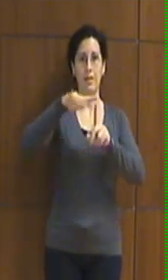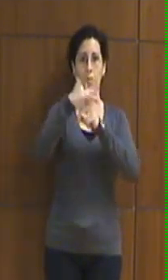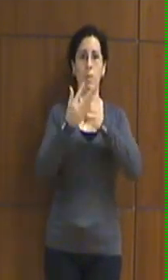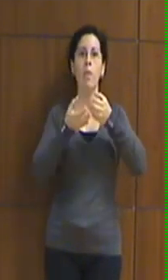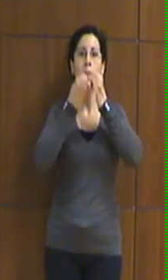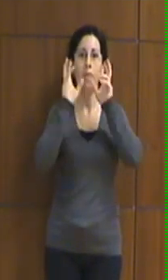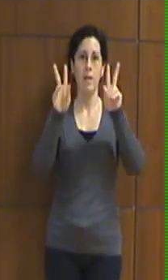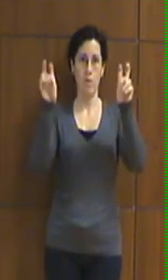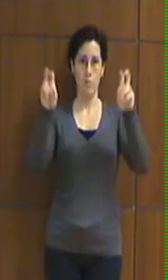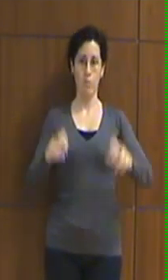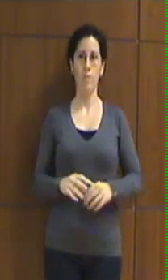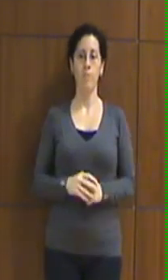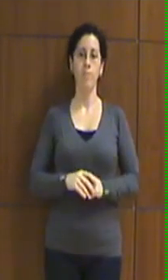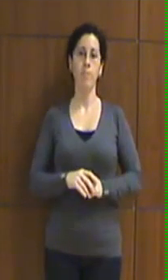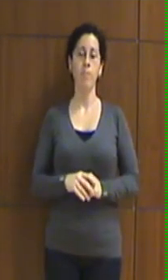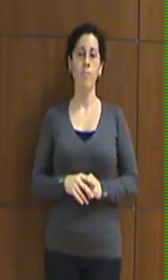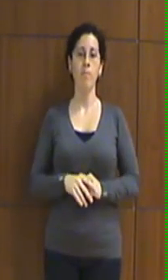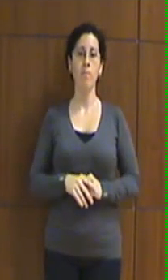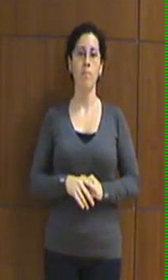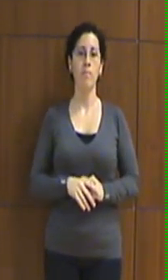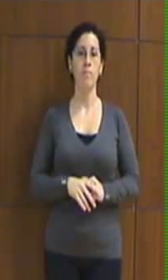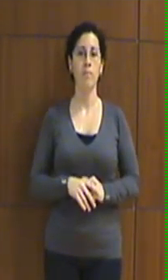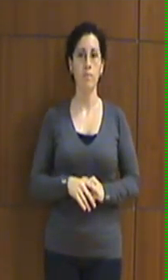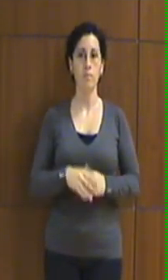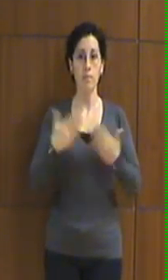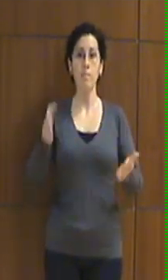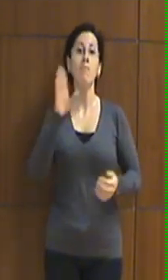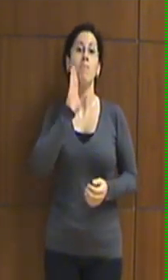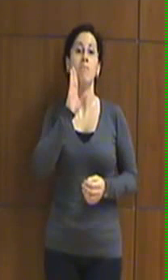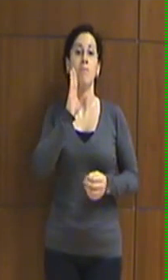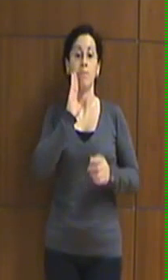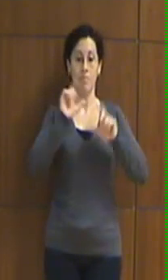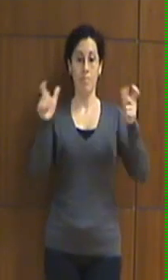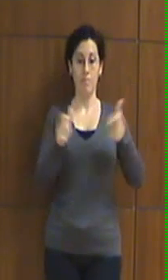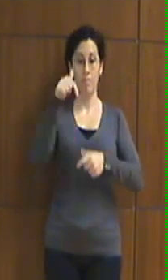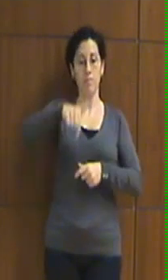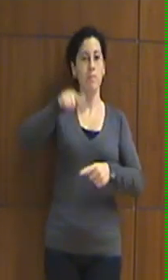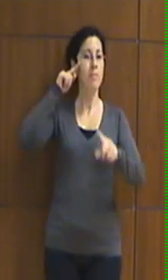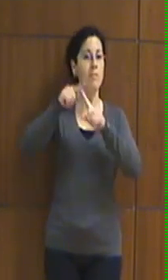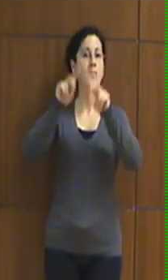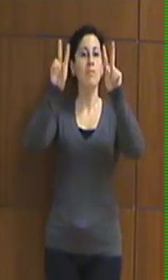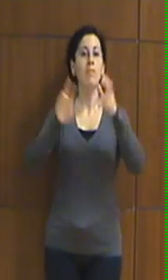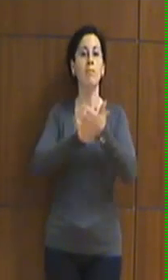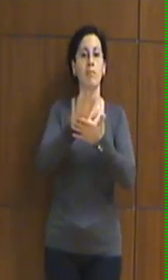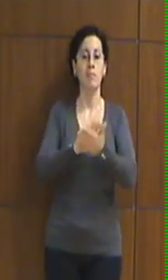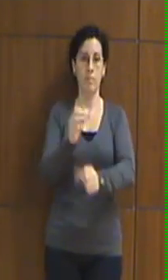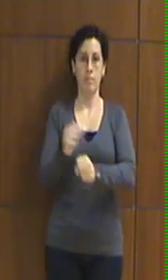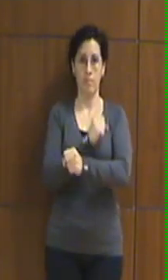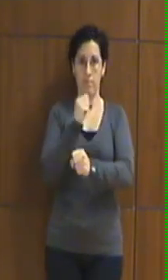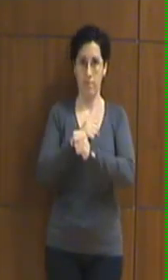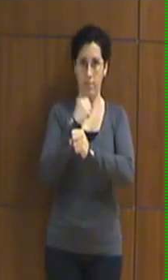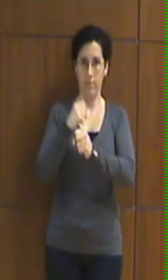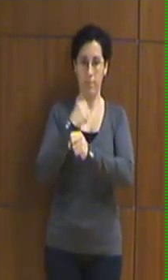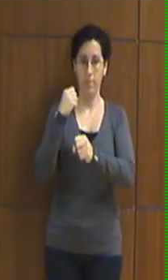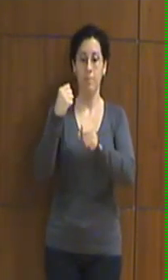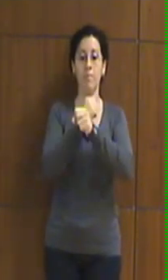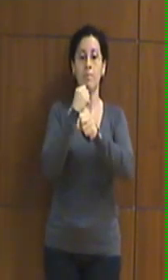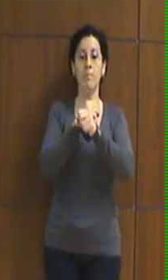actuaciones. Como decía, estamos reunidos en el desayuno de hoy para hablar de empleo con distintos